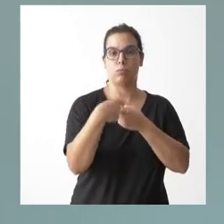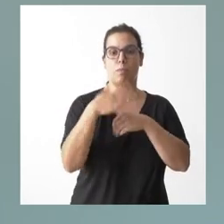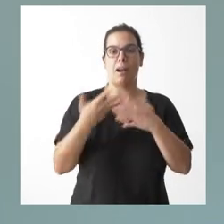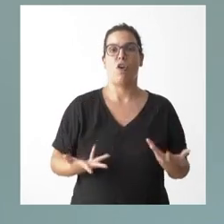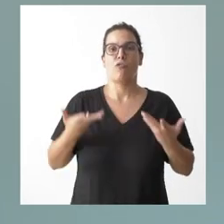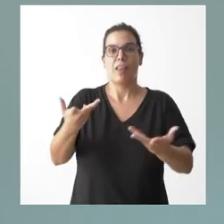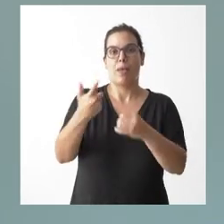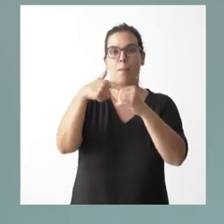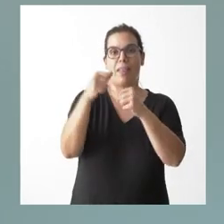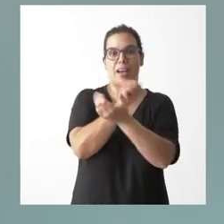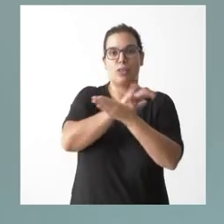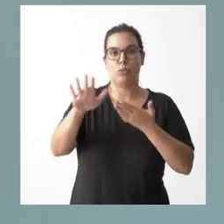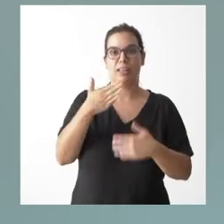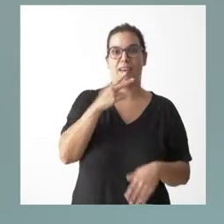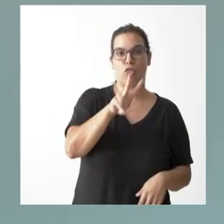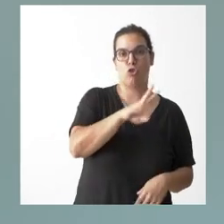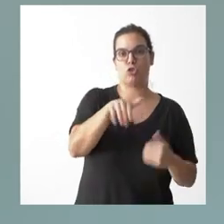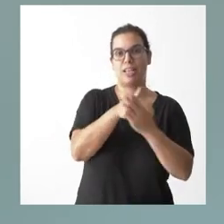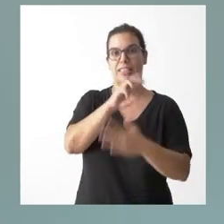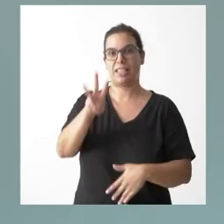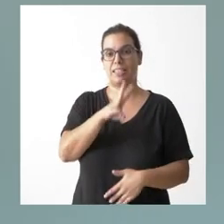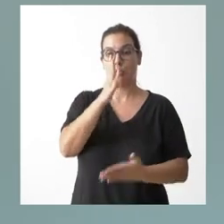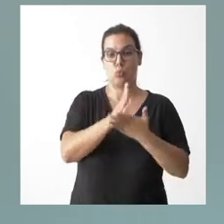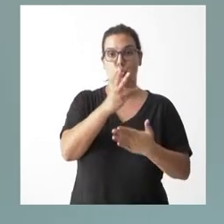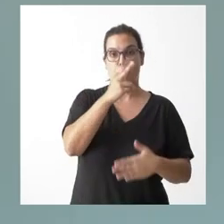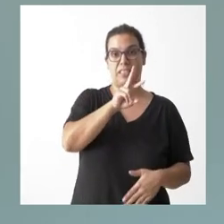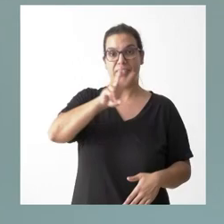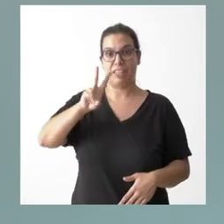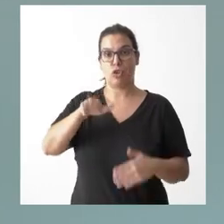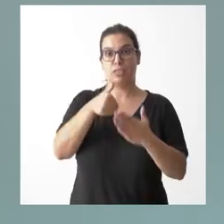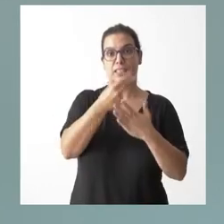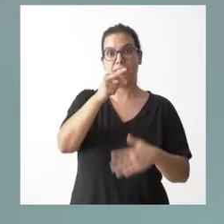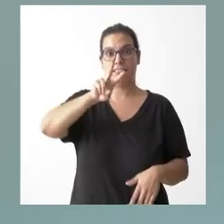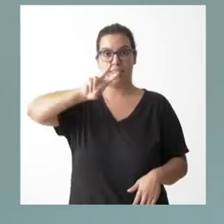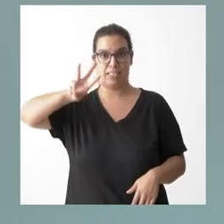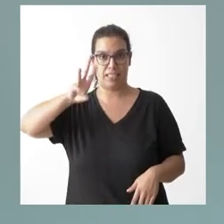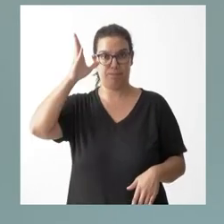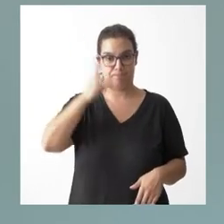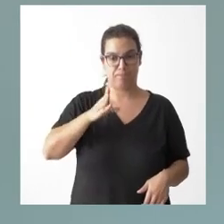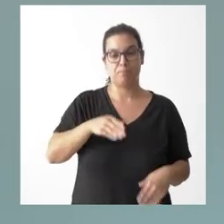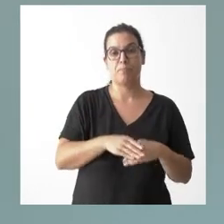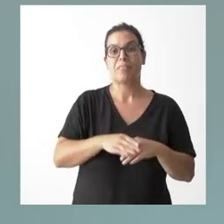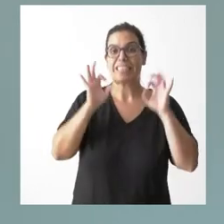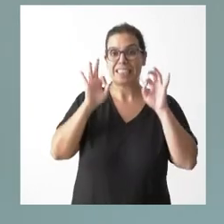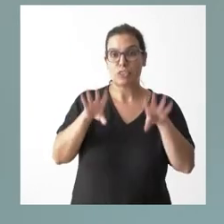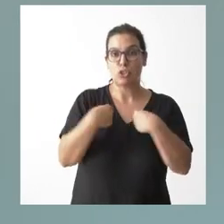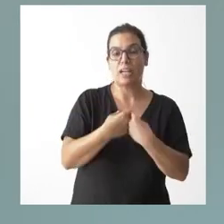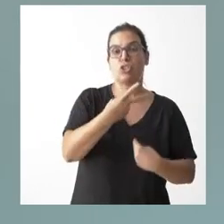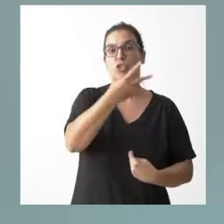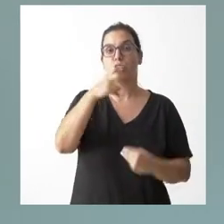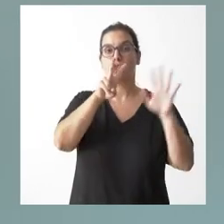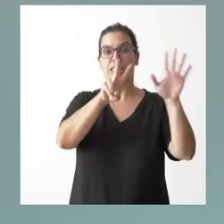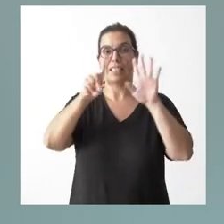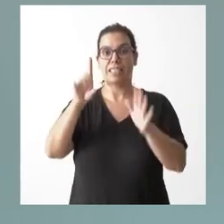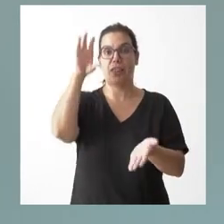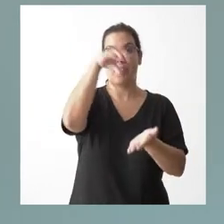plazas para escolares de 2 a 3 años para el curso 2022-2023. Concretamente, han sido 276 centros